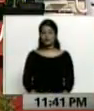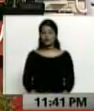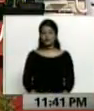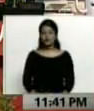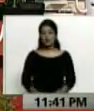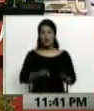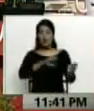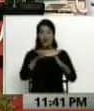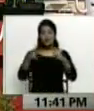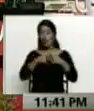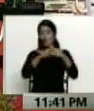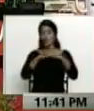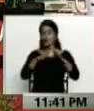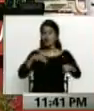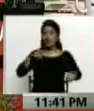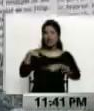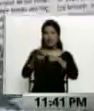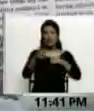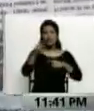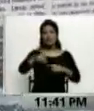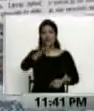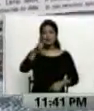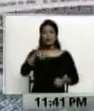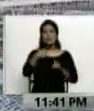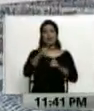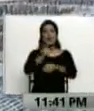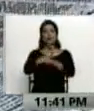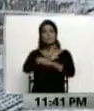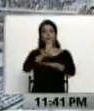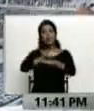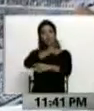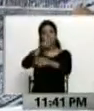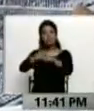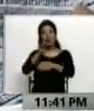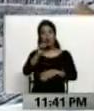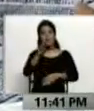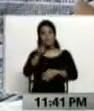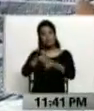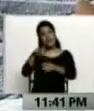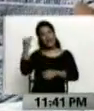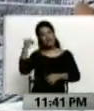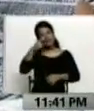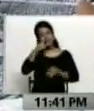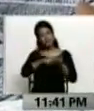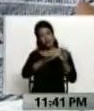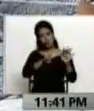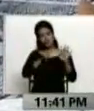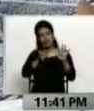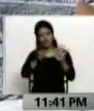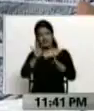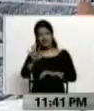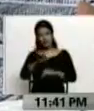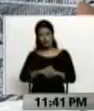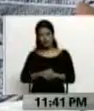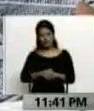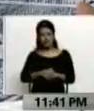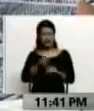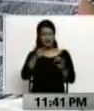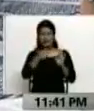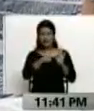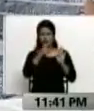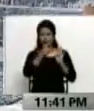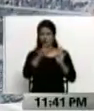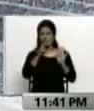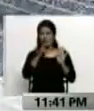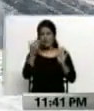familia Estados Unido quiere castigar a Venezuela y Ecuador por pertenecer a la opec año 75 Esto no es nuevo